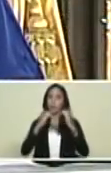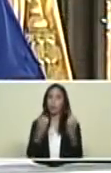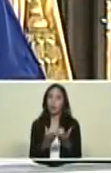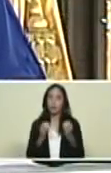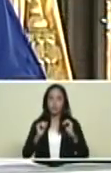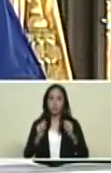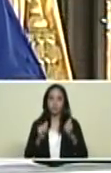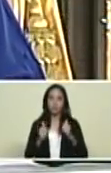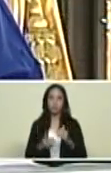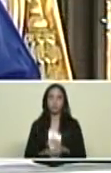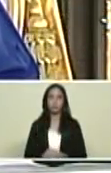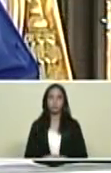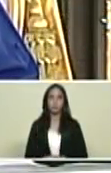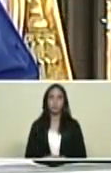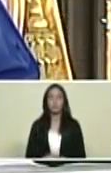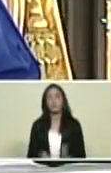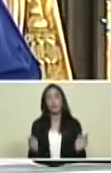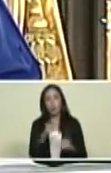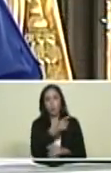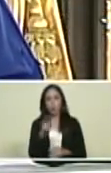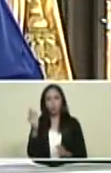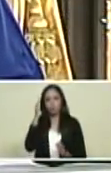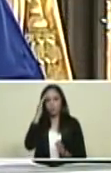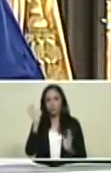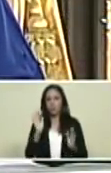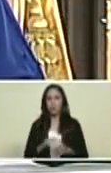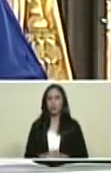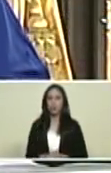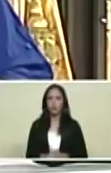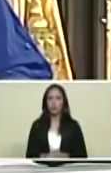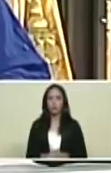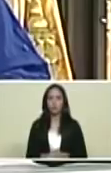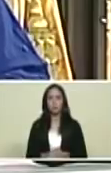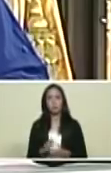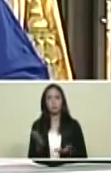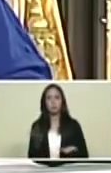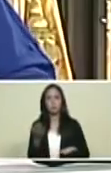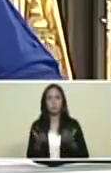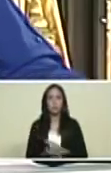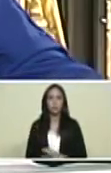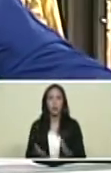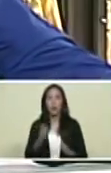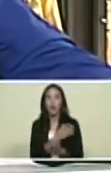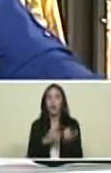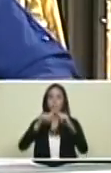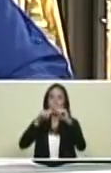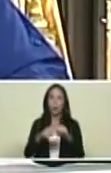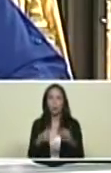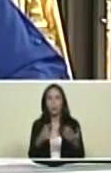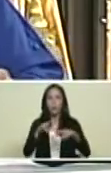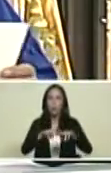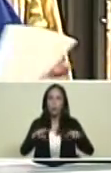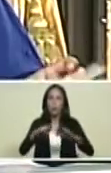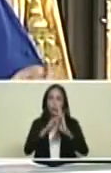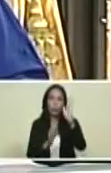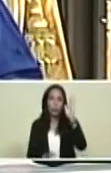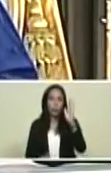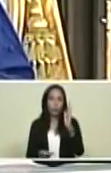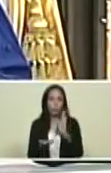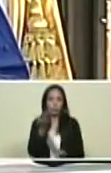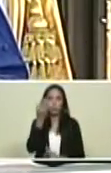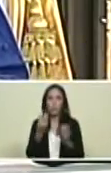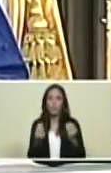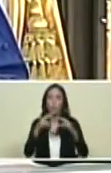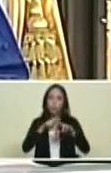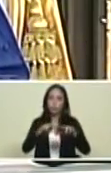clases. Como saben ustedes, nosotros tenemos una matrícula bastante elevada en nuestra